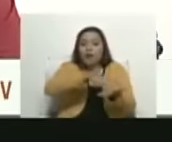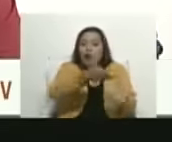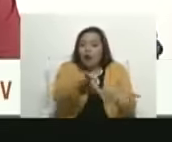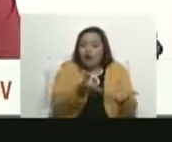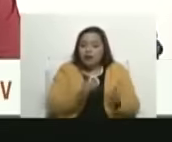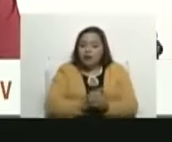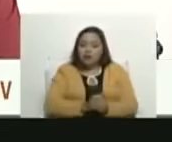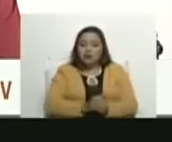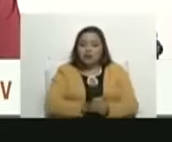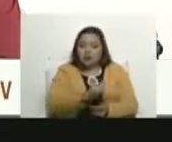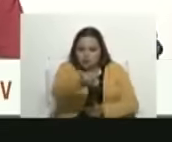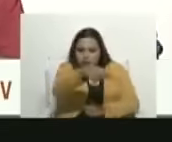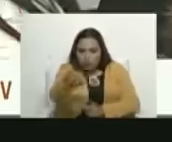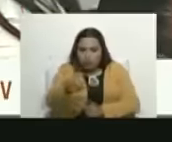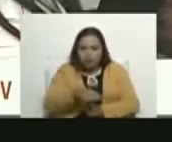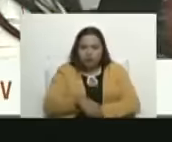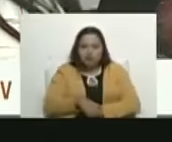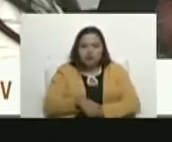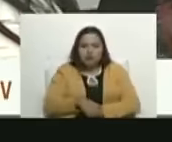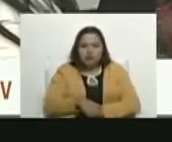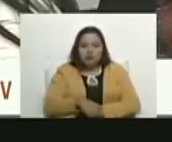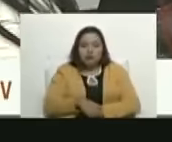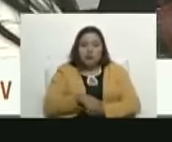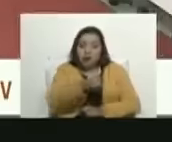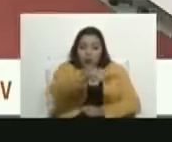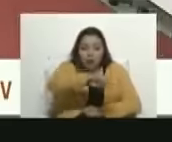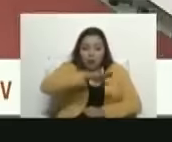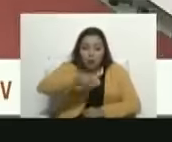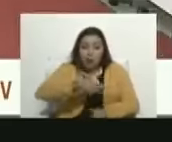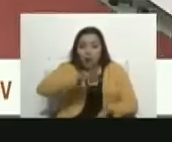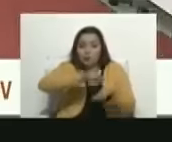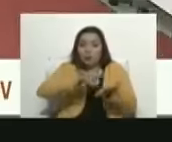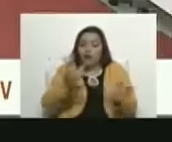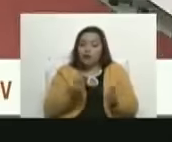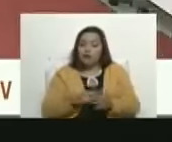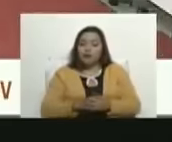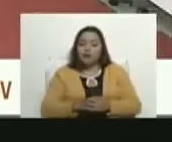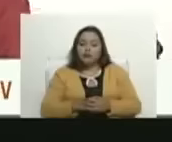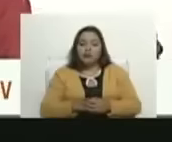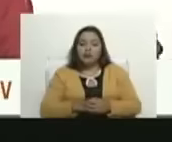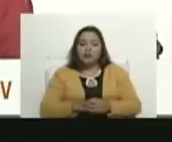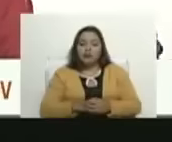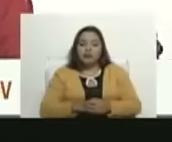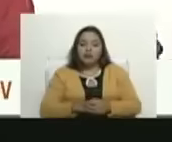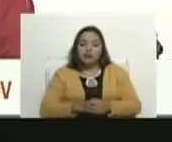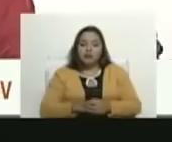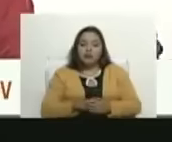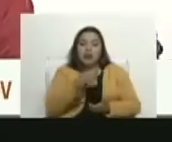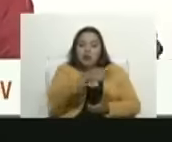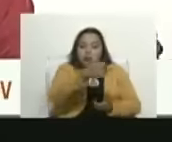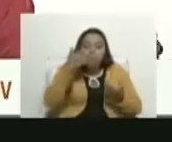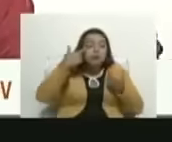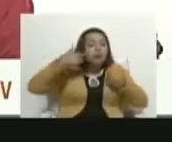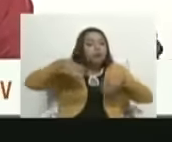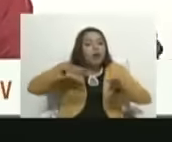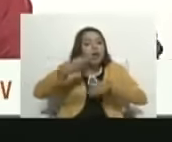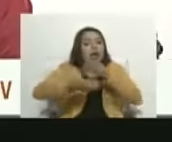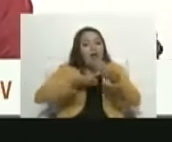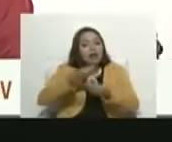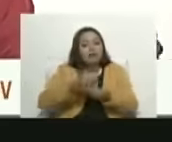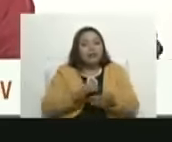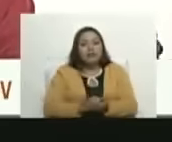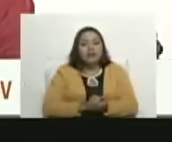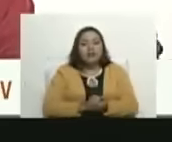Ricardo, no les costaba nada. Y eso sí aplicaban, ¿cómo se llama? La